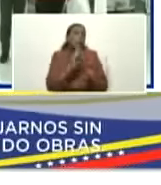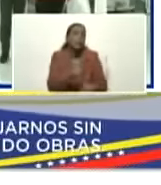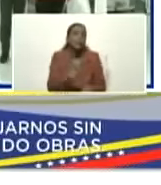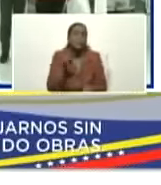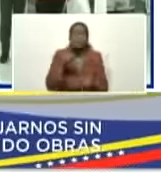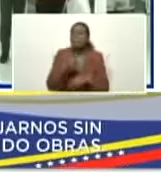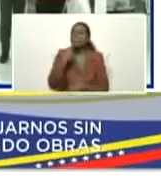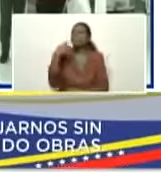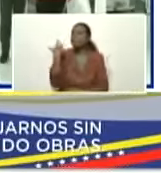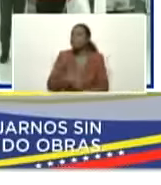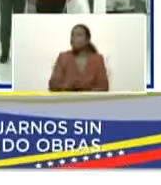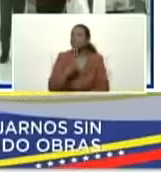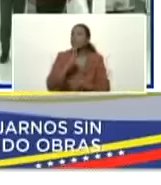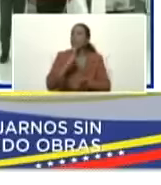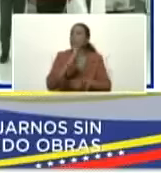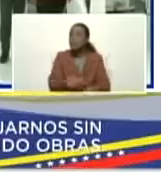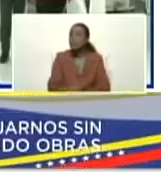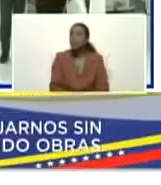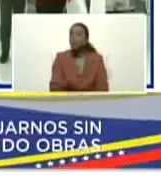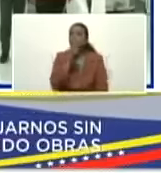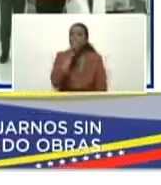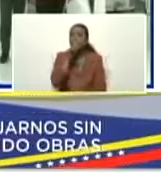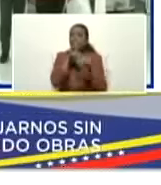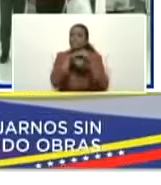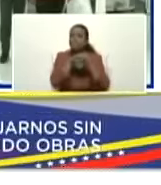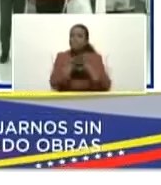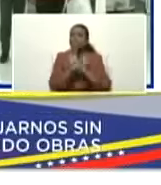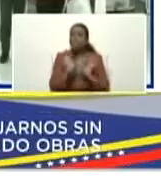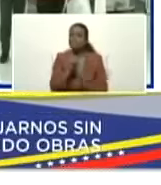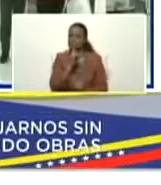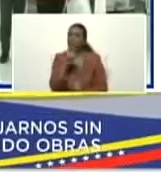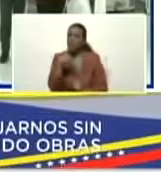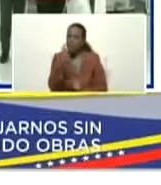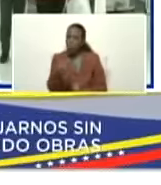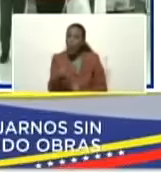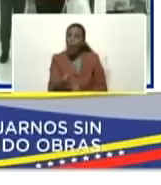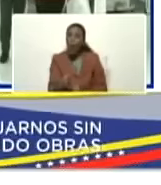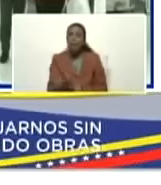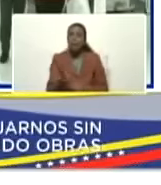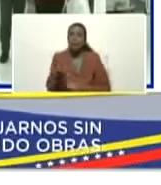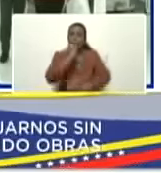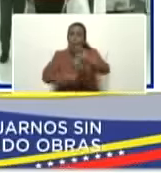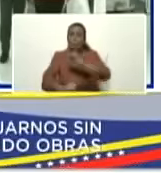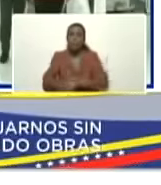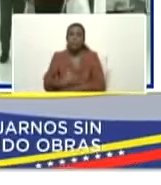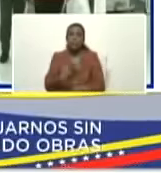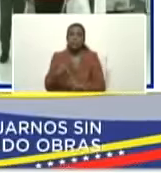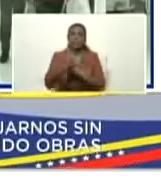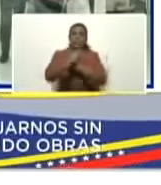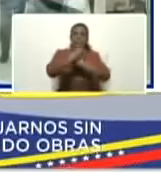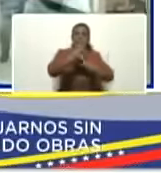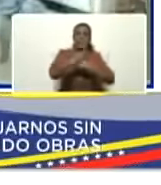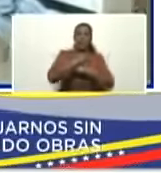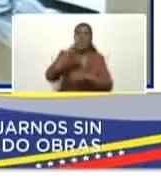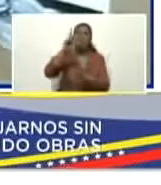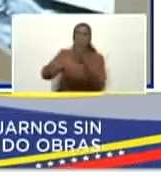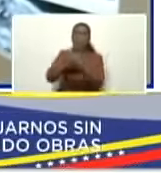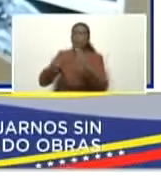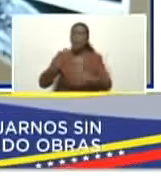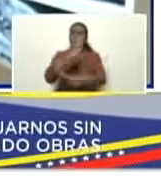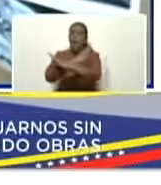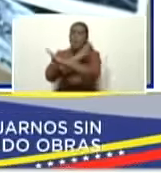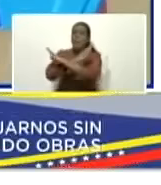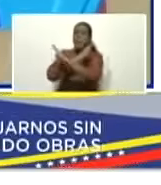lo tengo que echar. Lo tenía guardadito hasta hoy. Los antivirales nos perseguían en el mundo. No le vendan